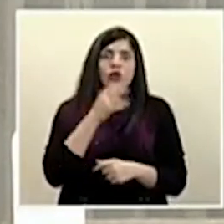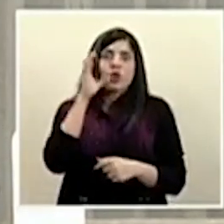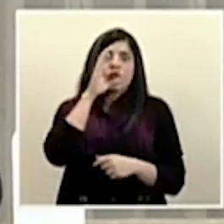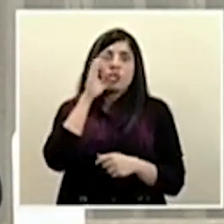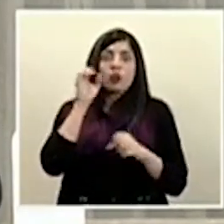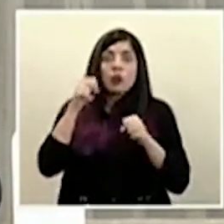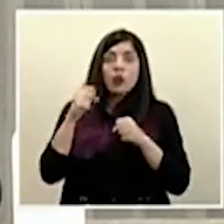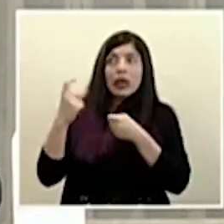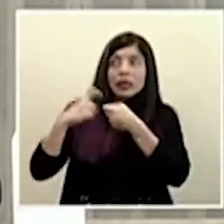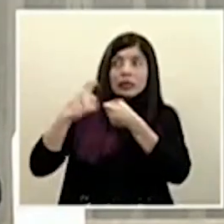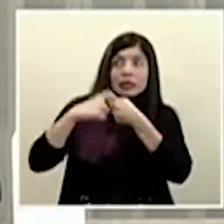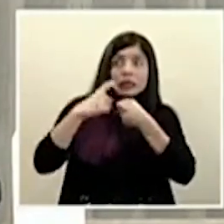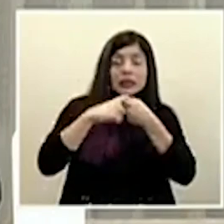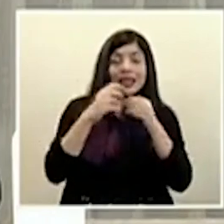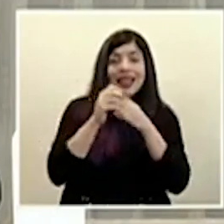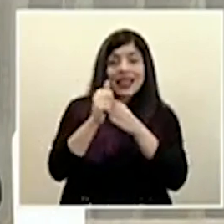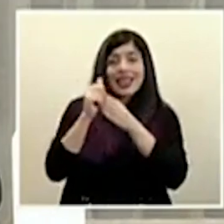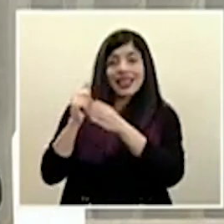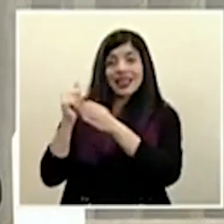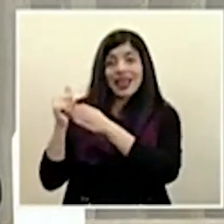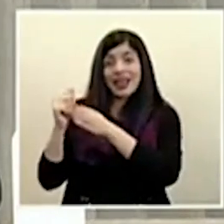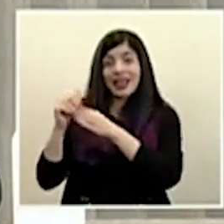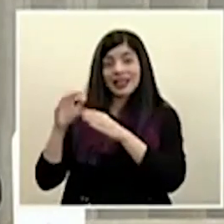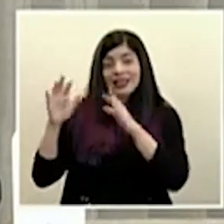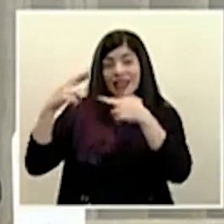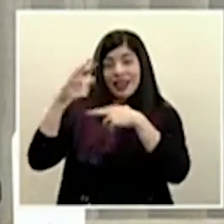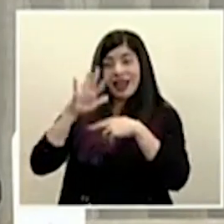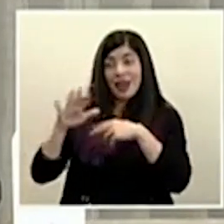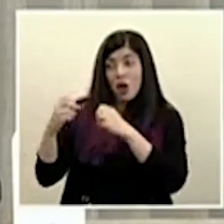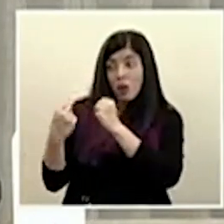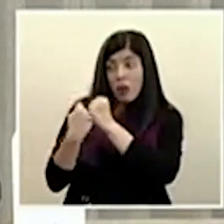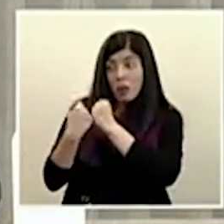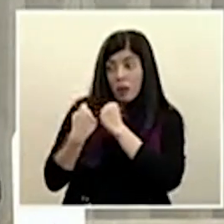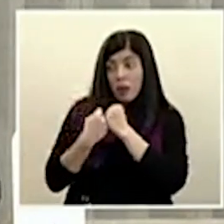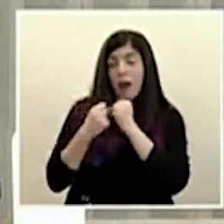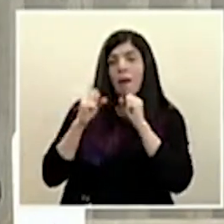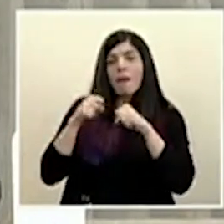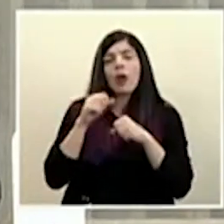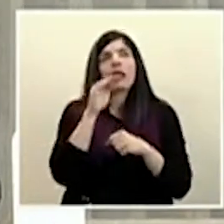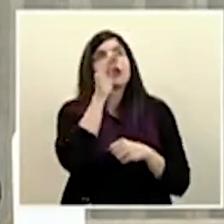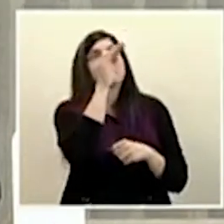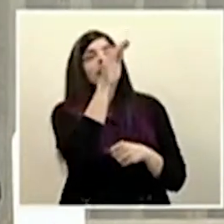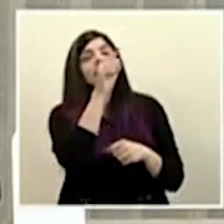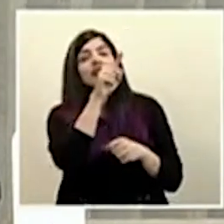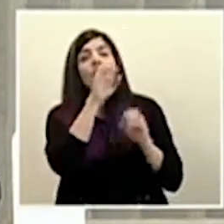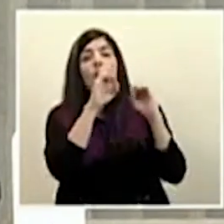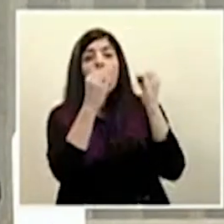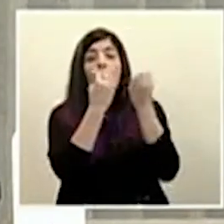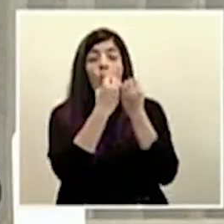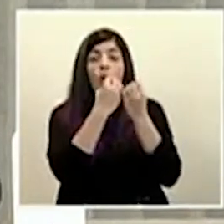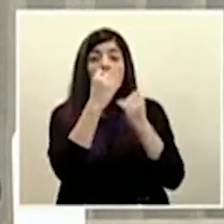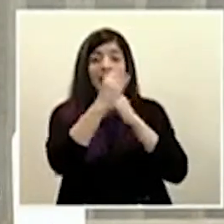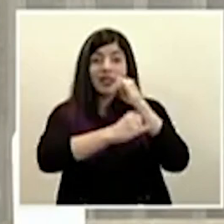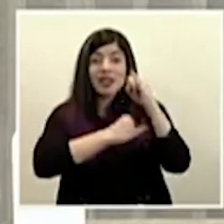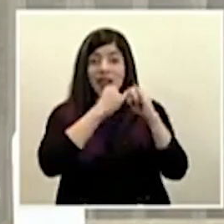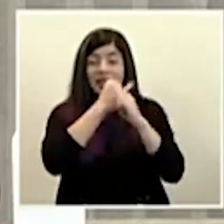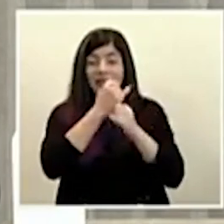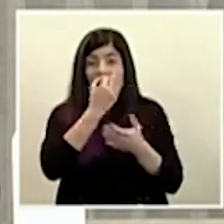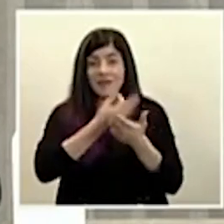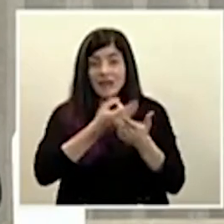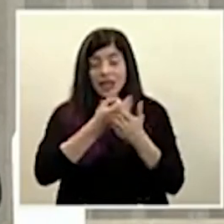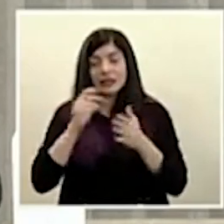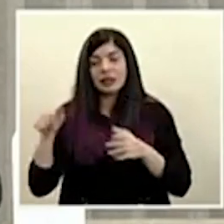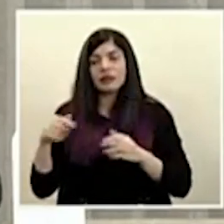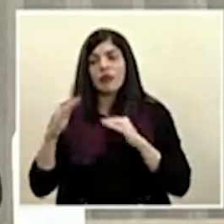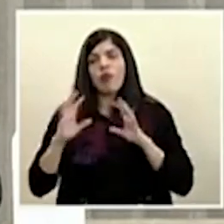concertar a más líderes de la región para buscar esas condiciones en los organismos multilaterales de financiamiento, también